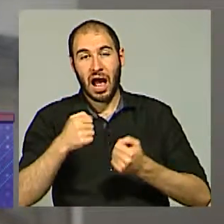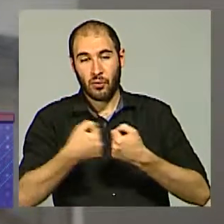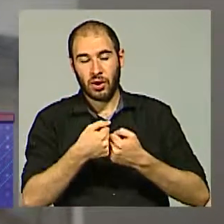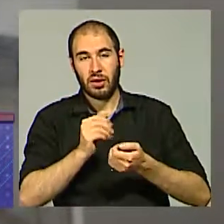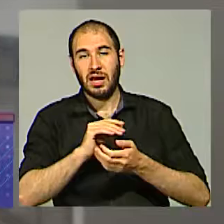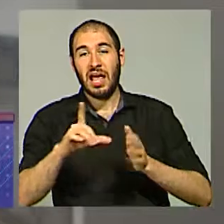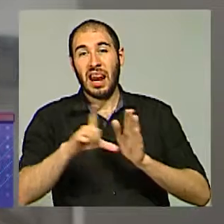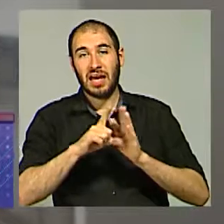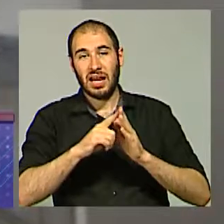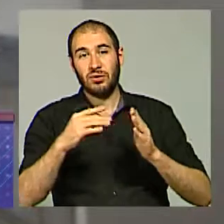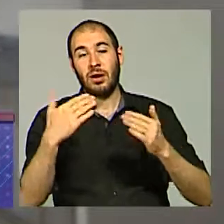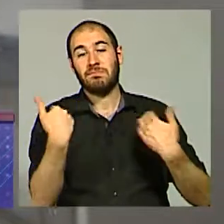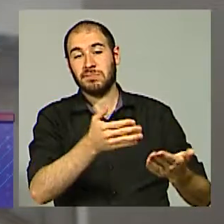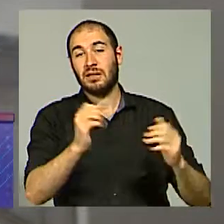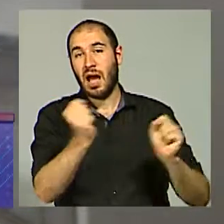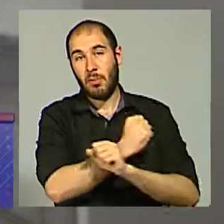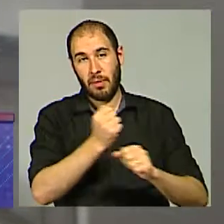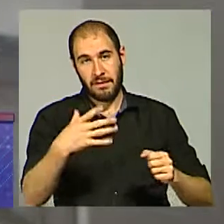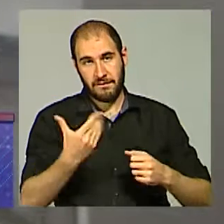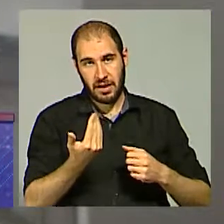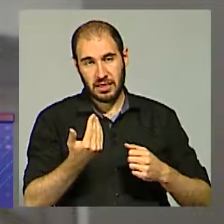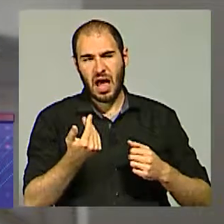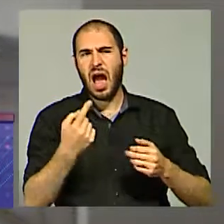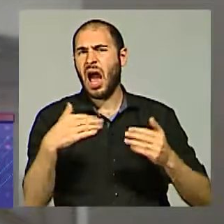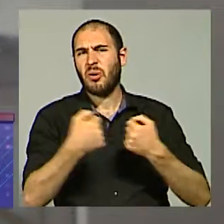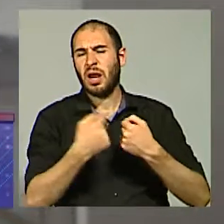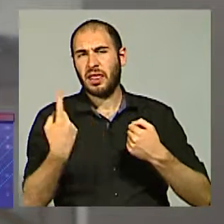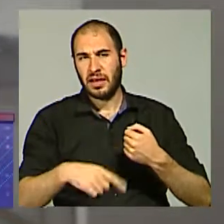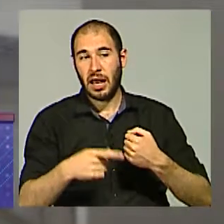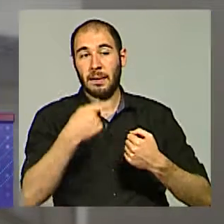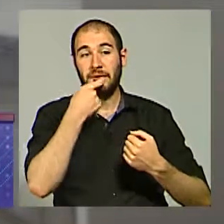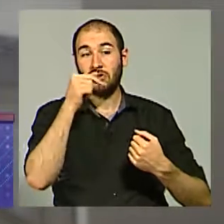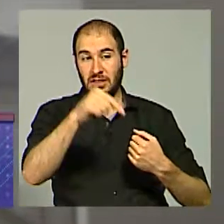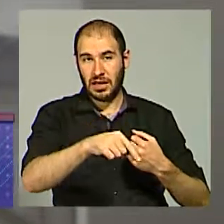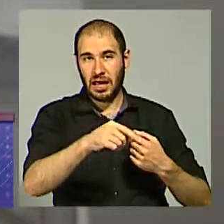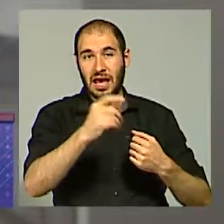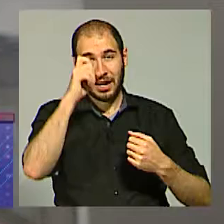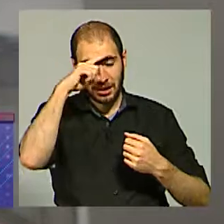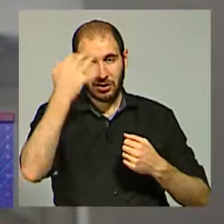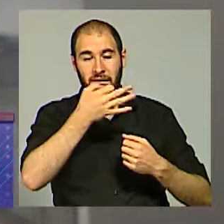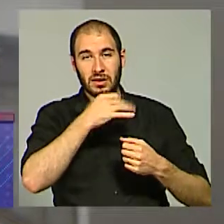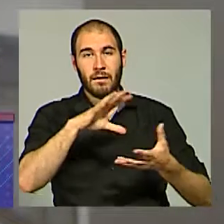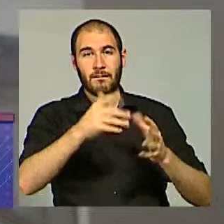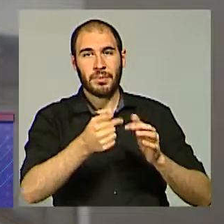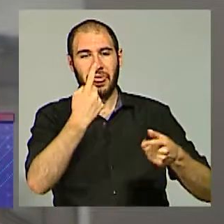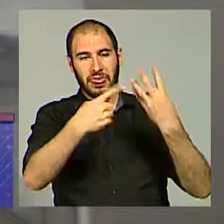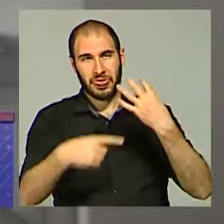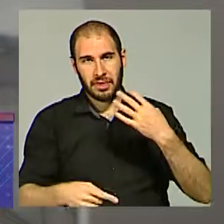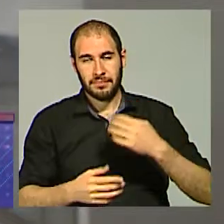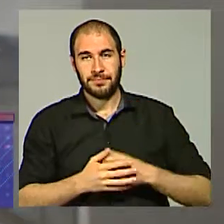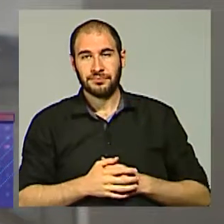se va enviar a legislatura para su aprobación que básicamente lo que hace ese acuerdo es reconocerle a mendoza que la exportación es una forma de diversificar